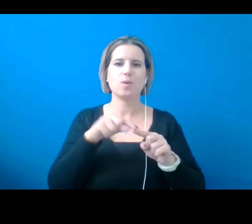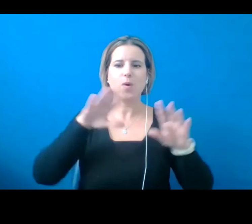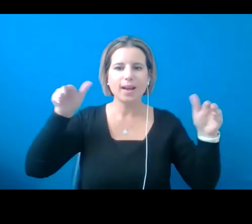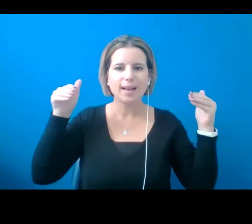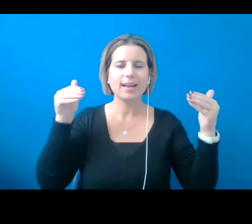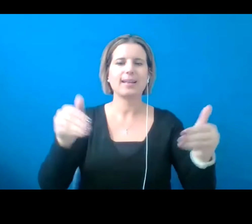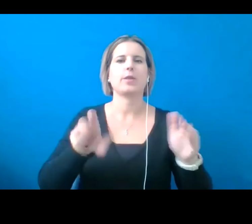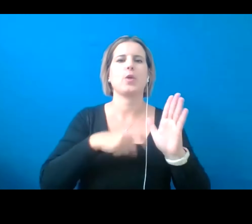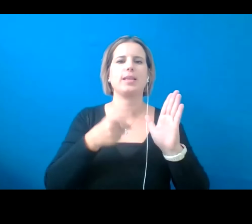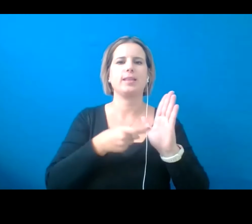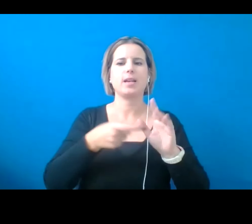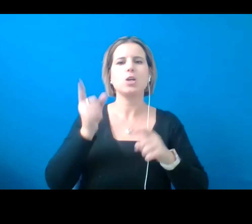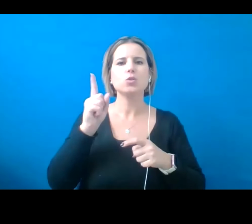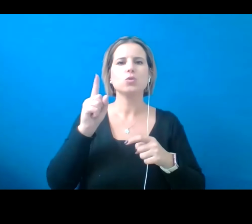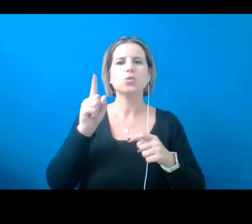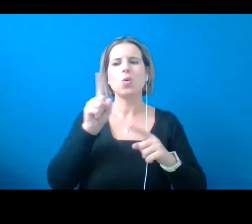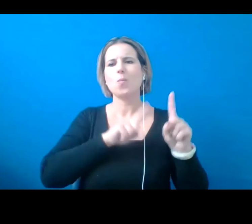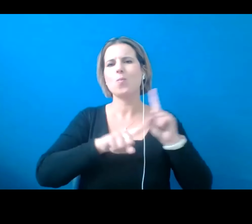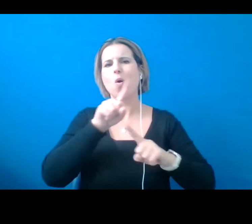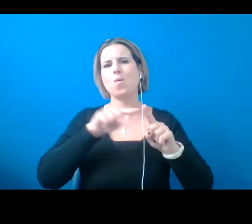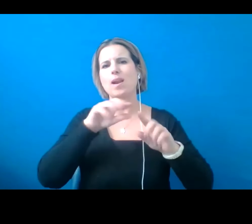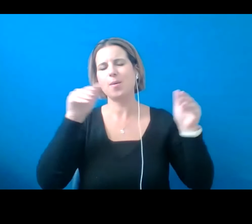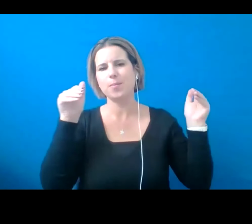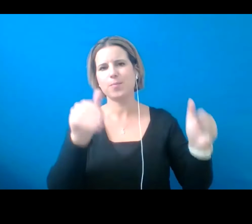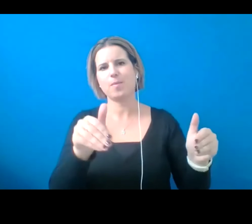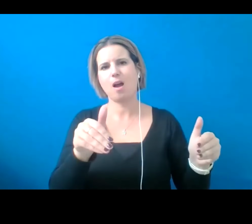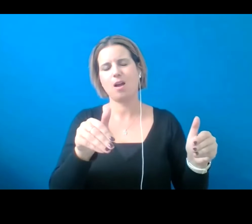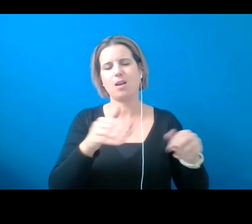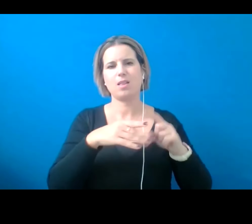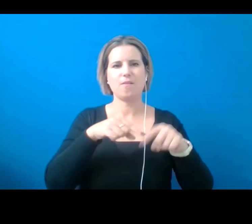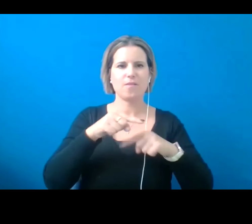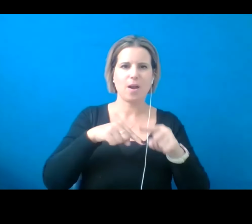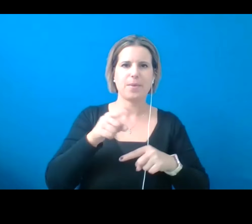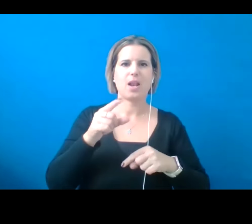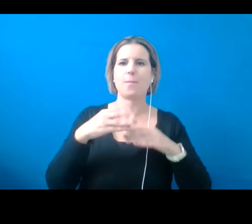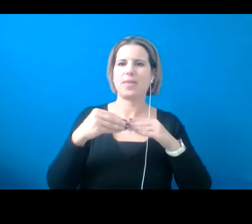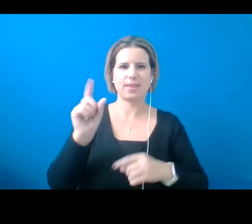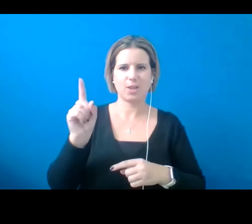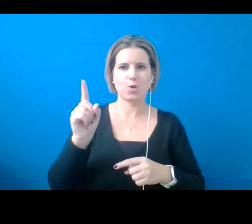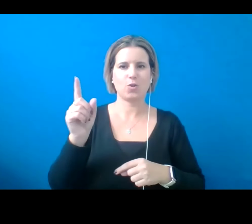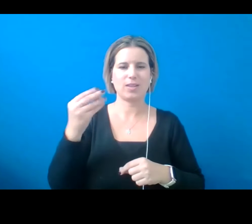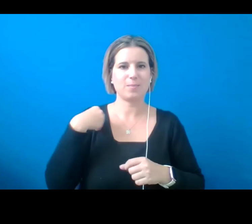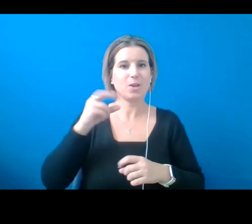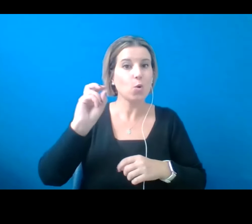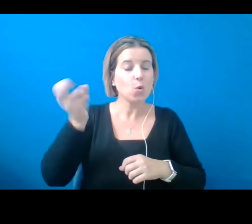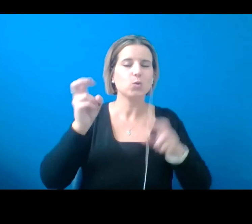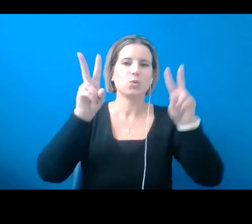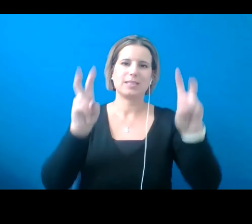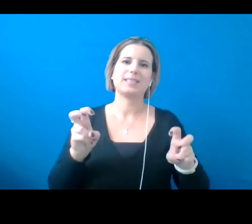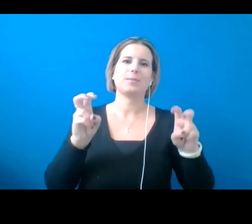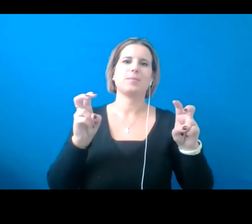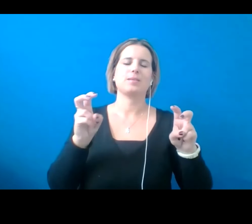solamente centrarnos en un problema que nos señale la familia o el paciente sino este otro tipo de cuestiones es también